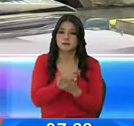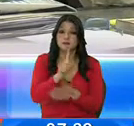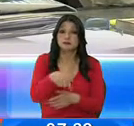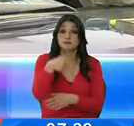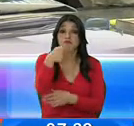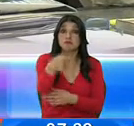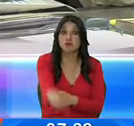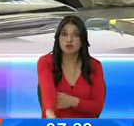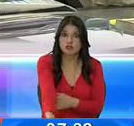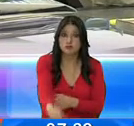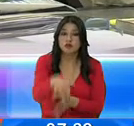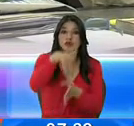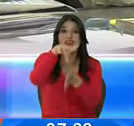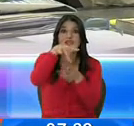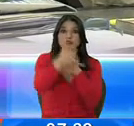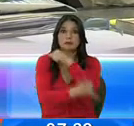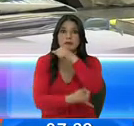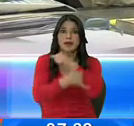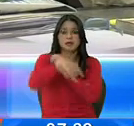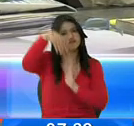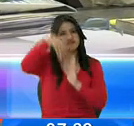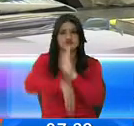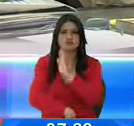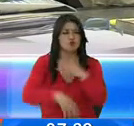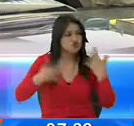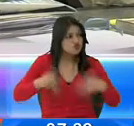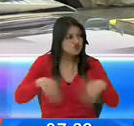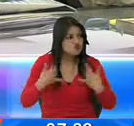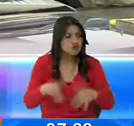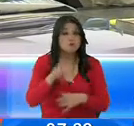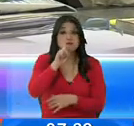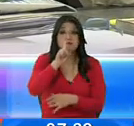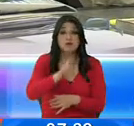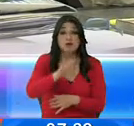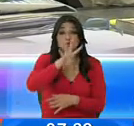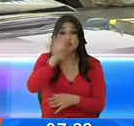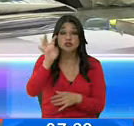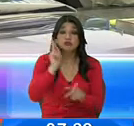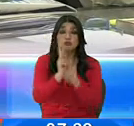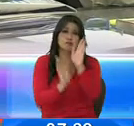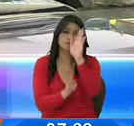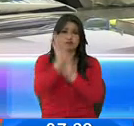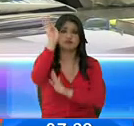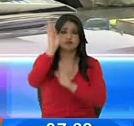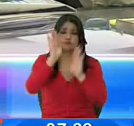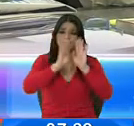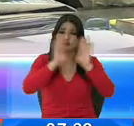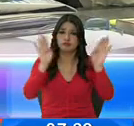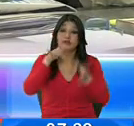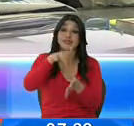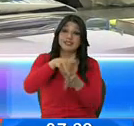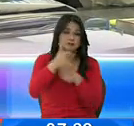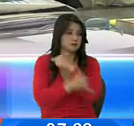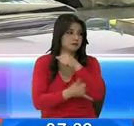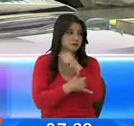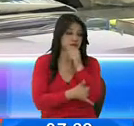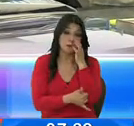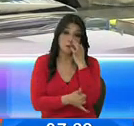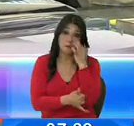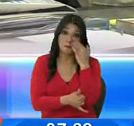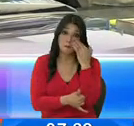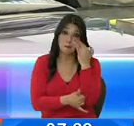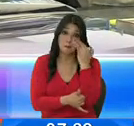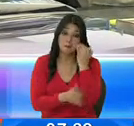día el riesgo-país súbitamente subió a 1.400 puntos desde 700 y pico esto significa que